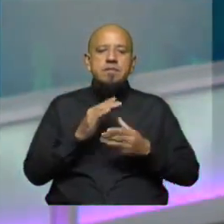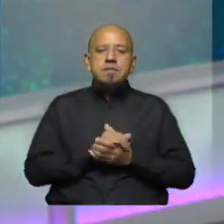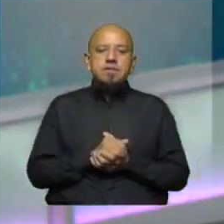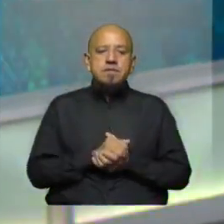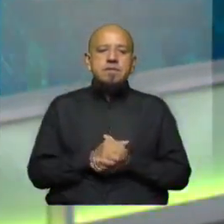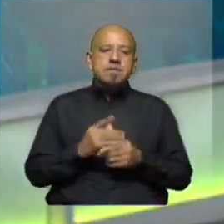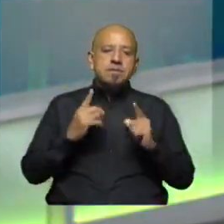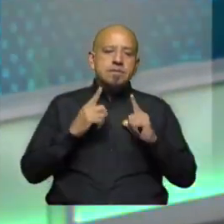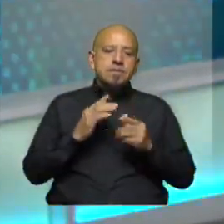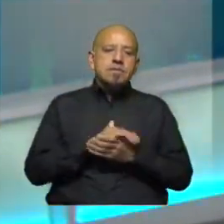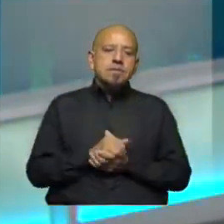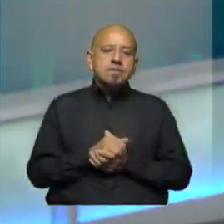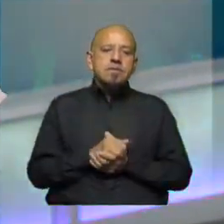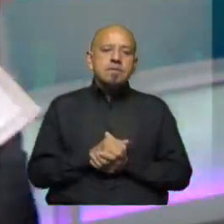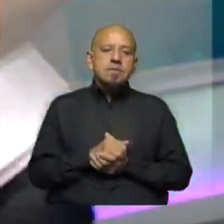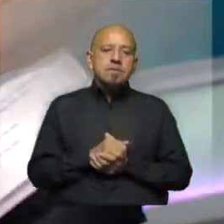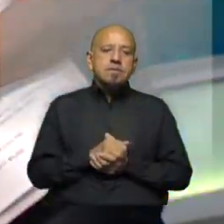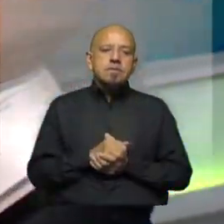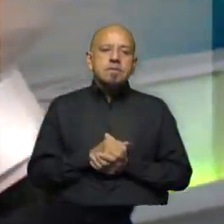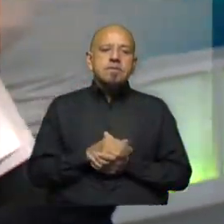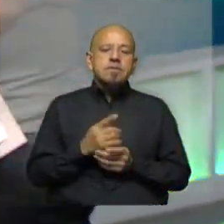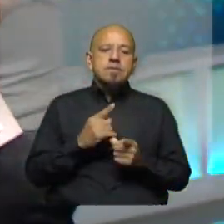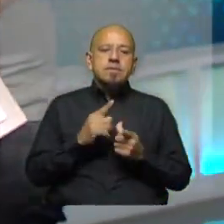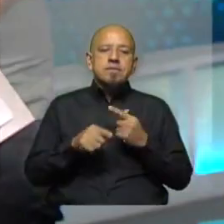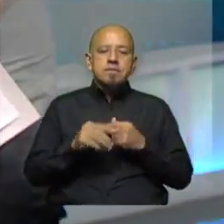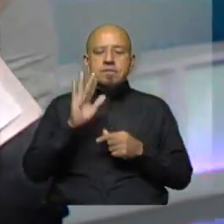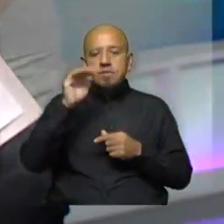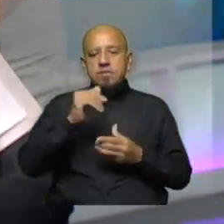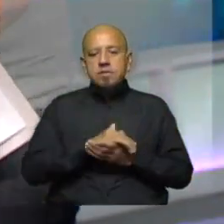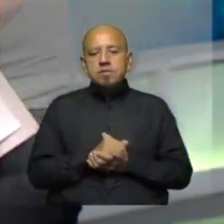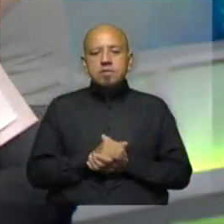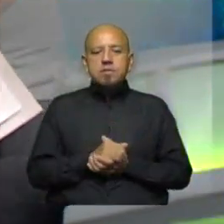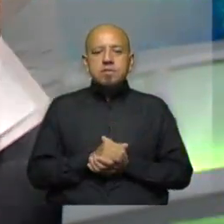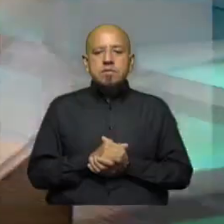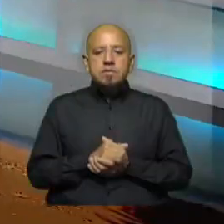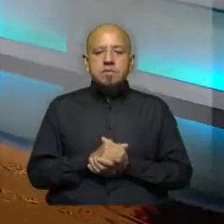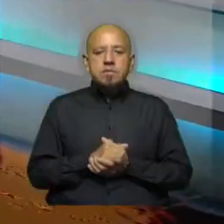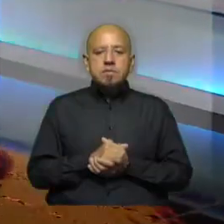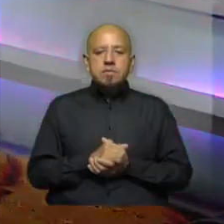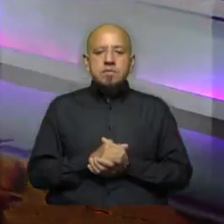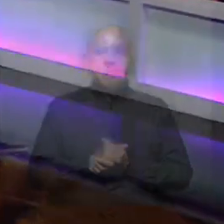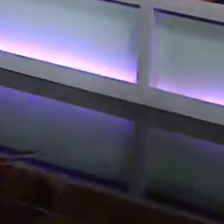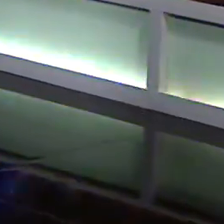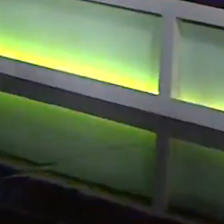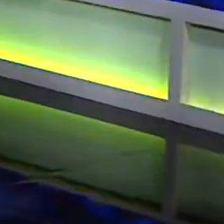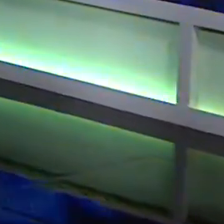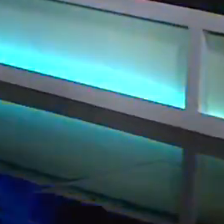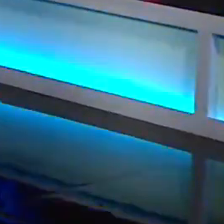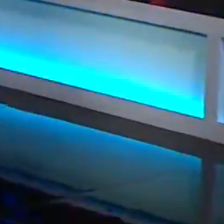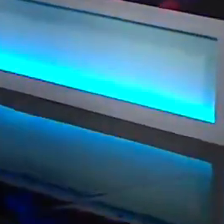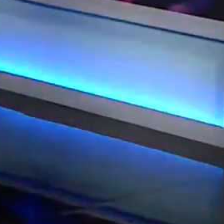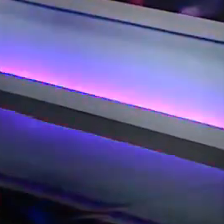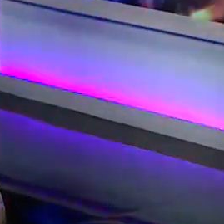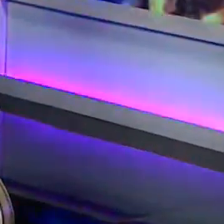estamos esperando. Bueno, nos vamos con la Tabaré. Soledades. Buenas noches. Gracias. Gracias. Un